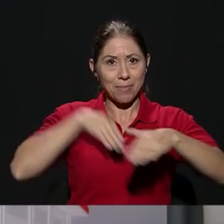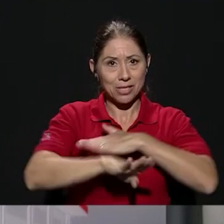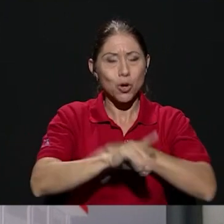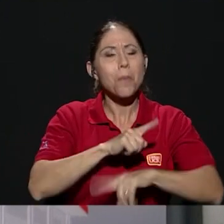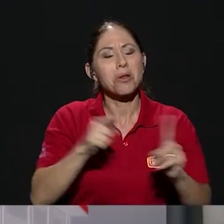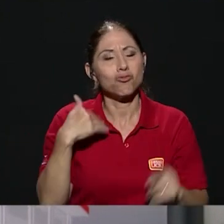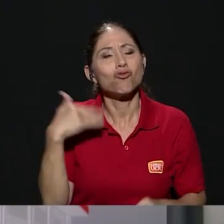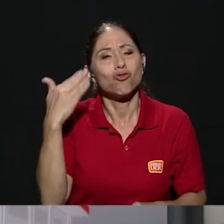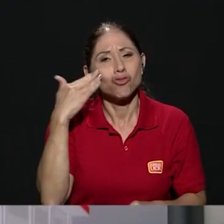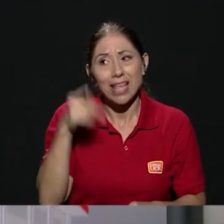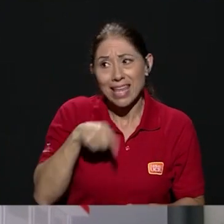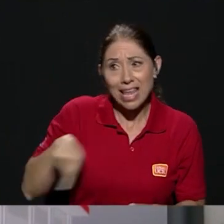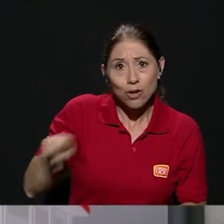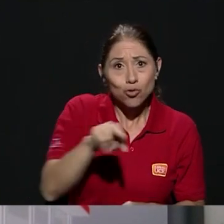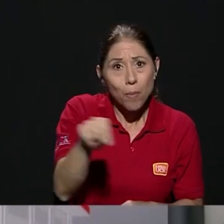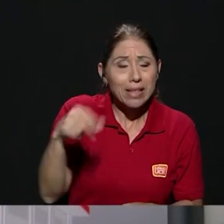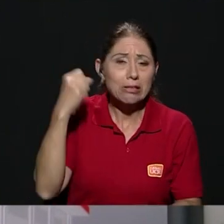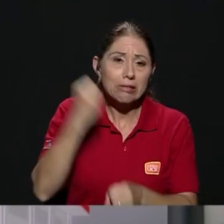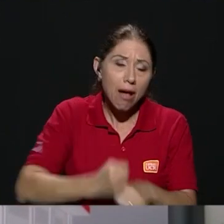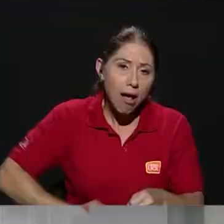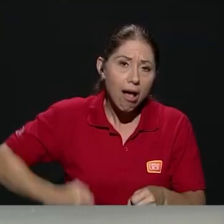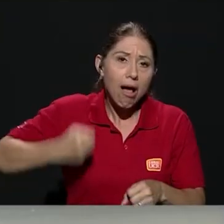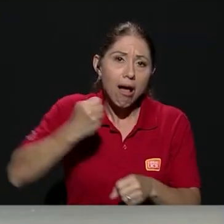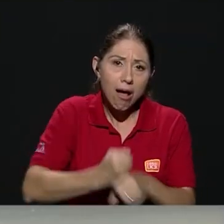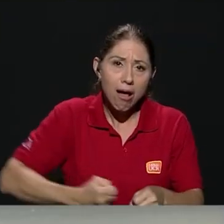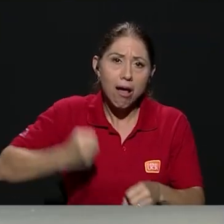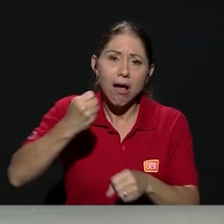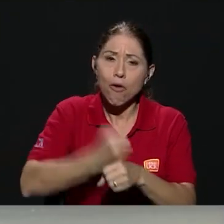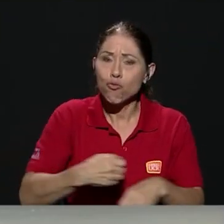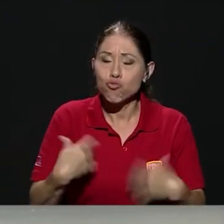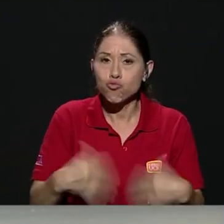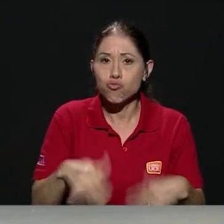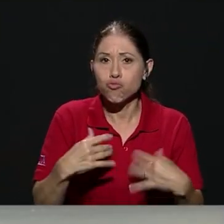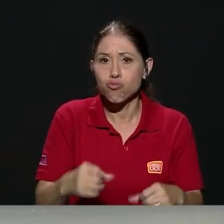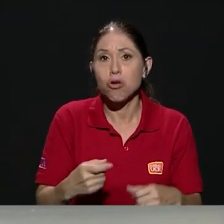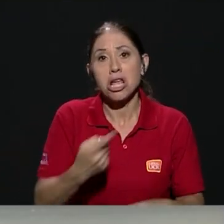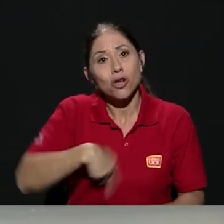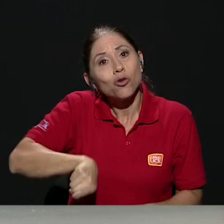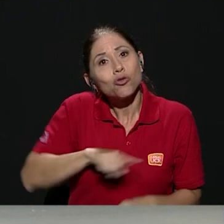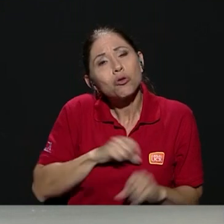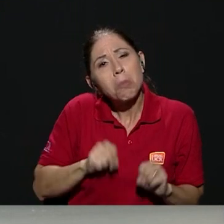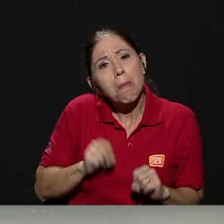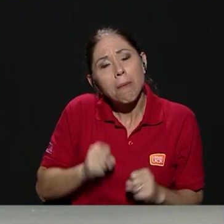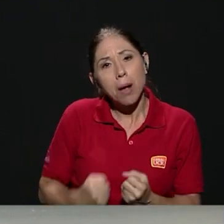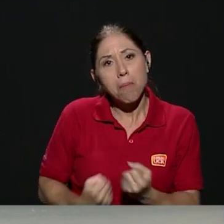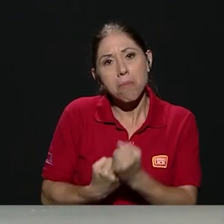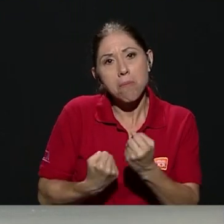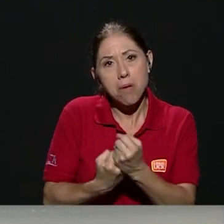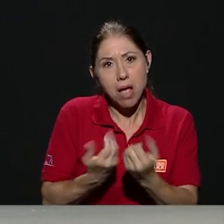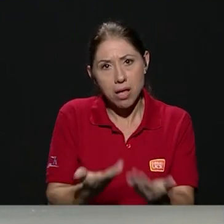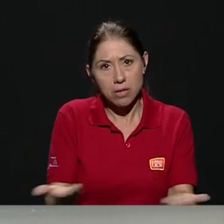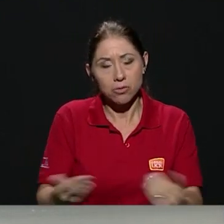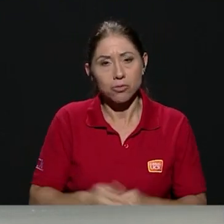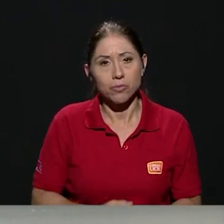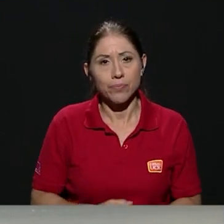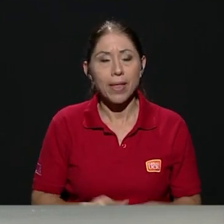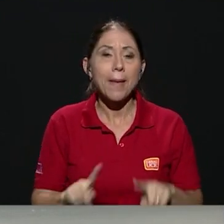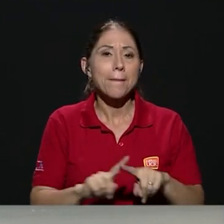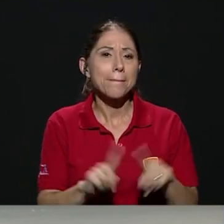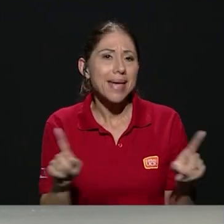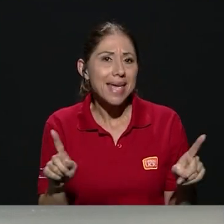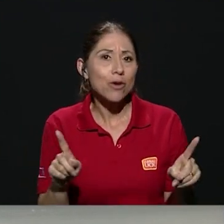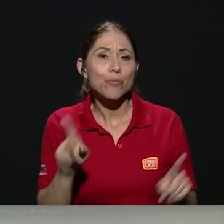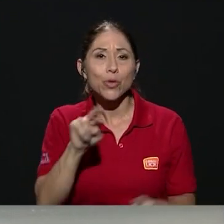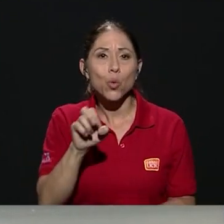trabajo que hacen los compañeros también en los territorios fuertemente, ¿verdad? Y de la forma que podemos les apoyamos, ¿verdad? Pero sí el trabajo que se